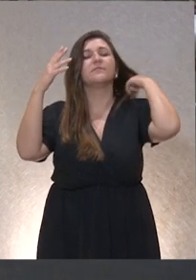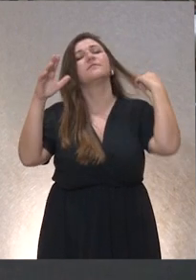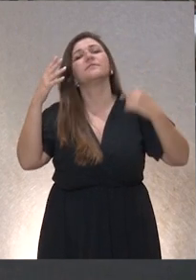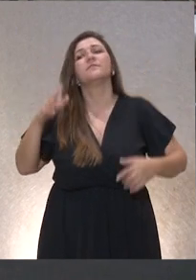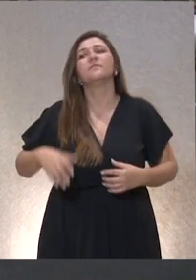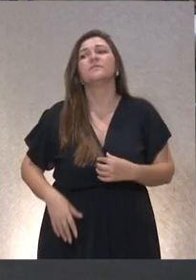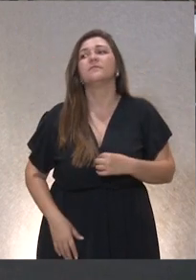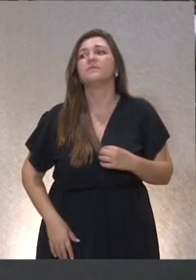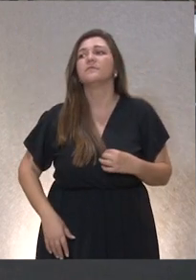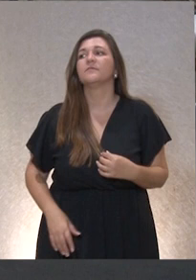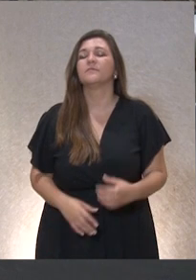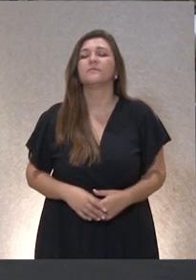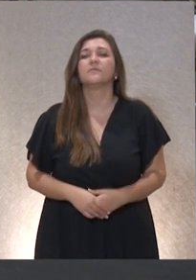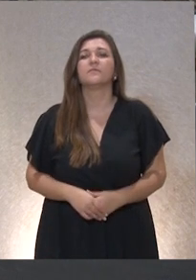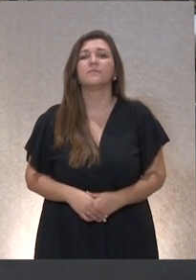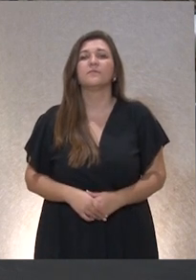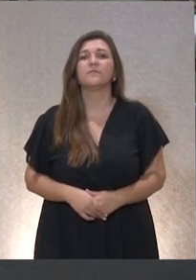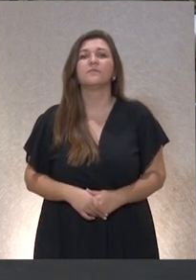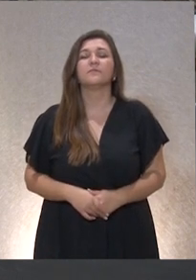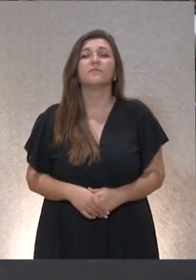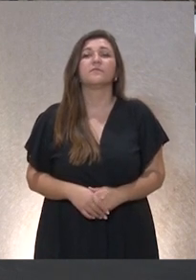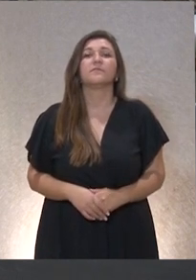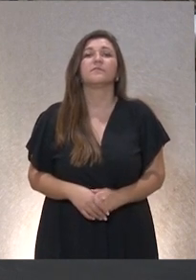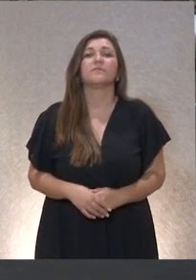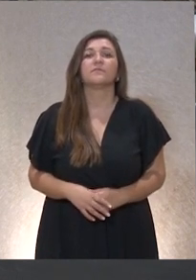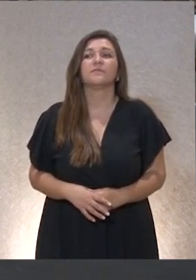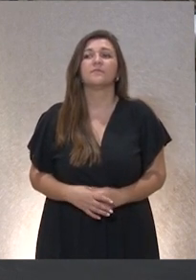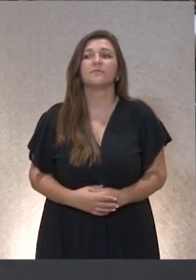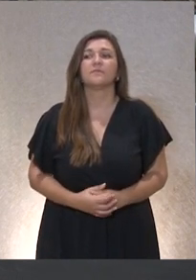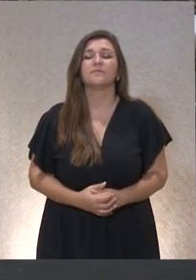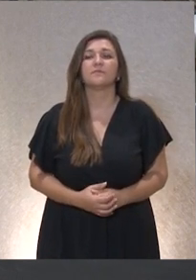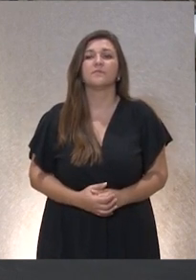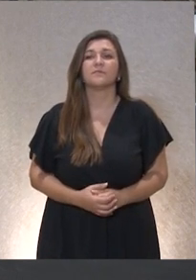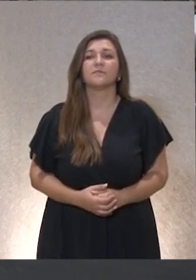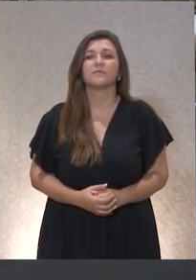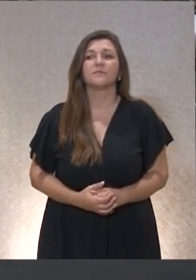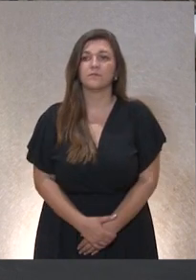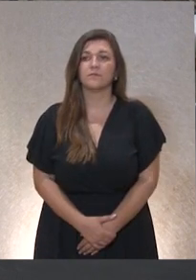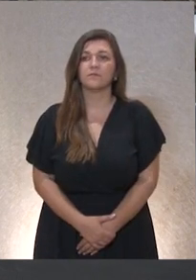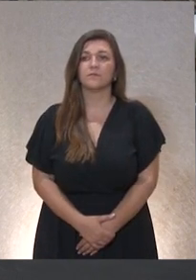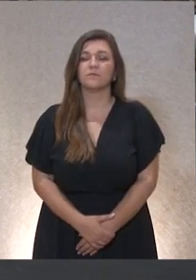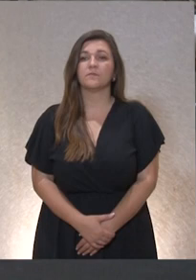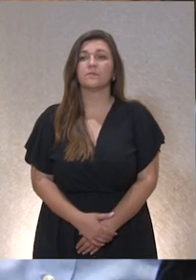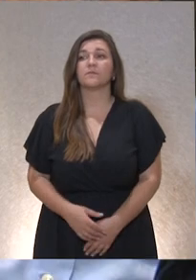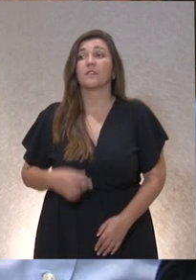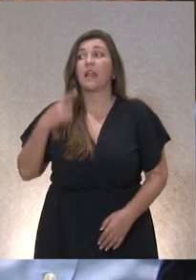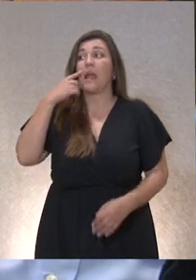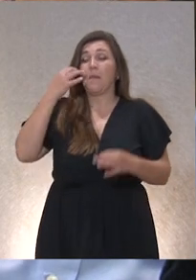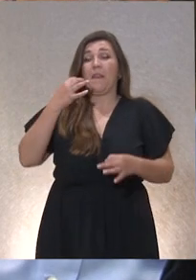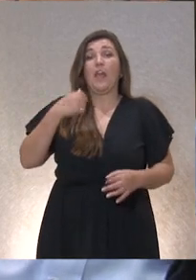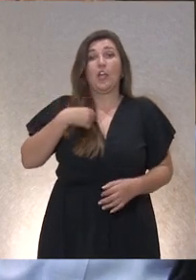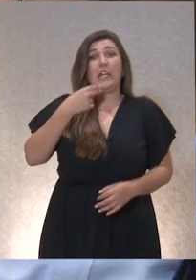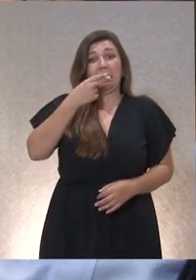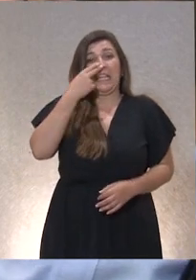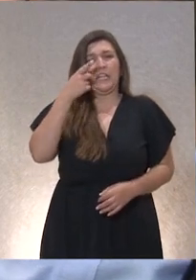avión tengo tengo un cuarto de hora todavía si no os aburrís la verdad me ha interesado la la